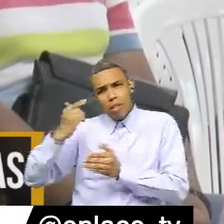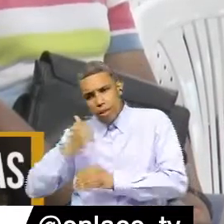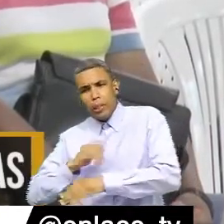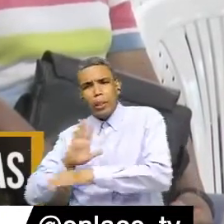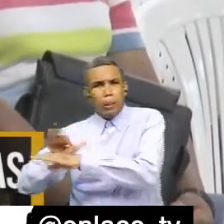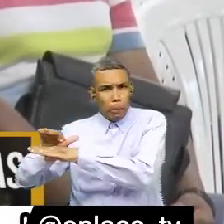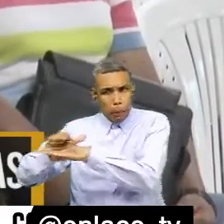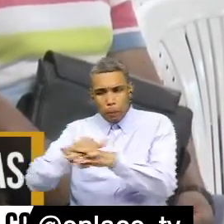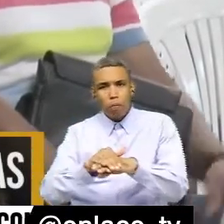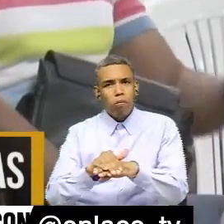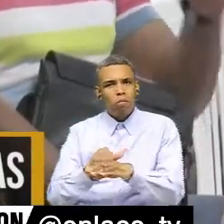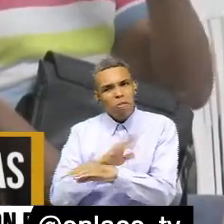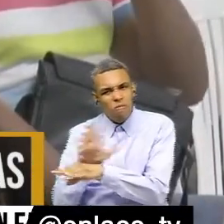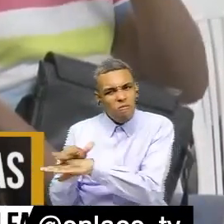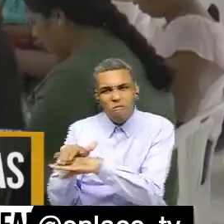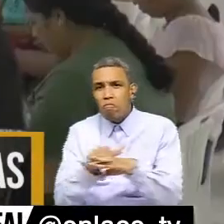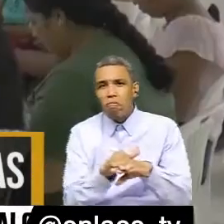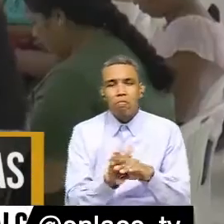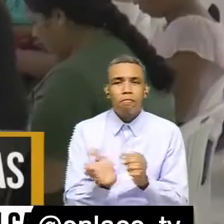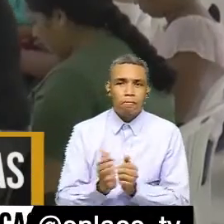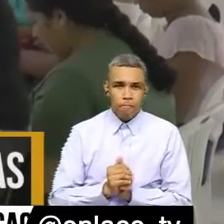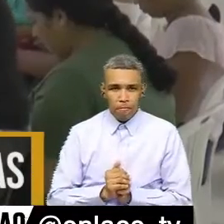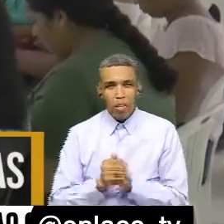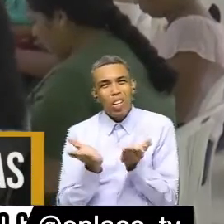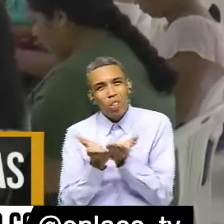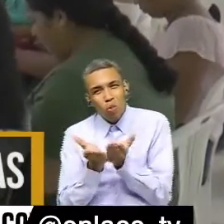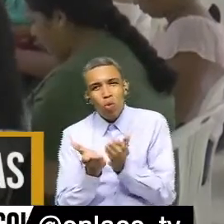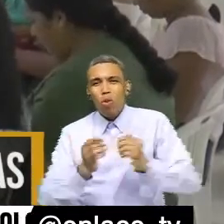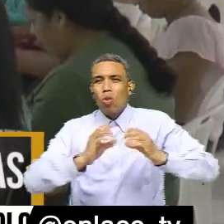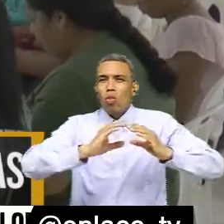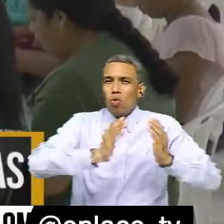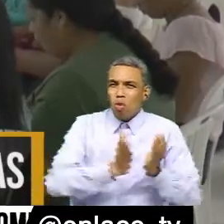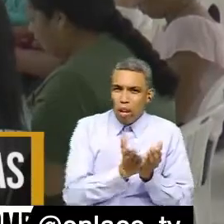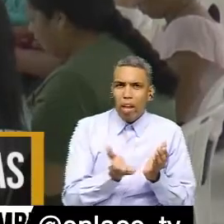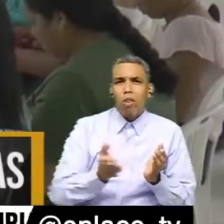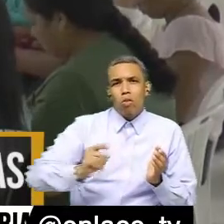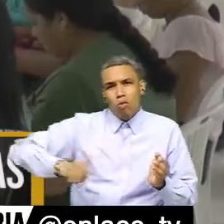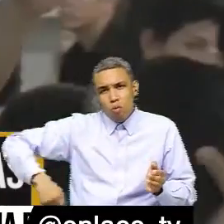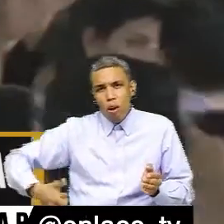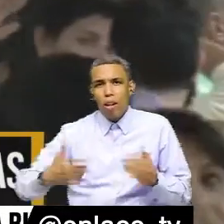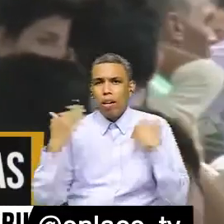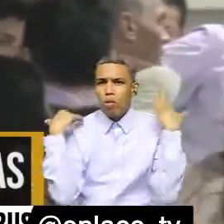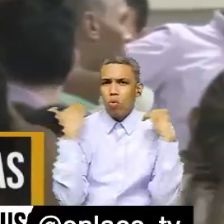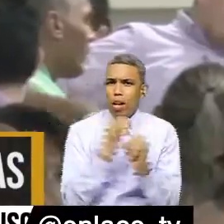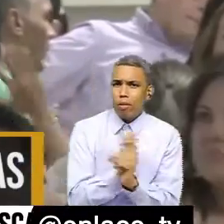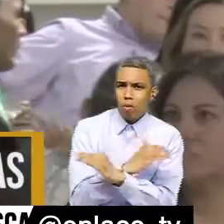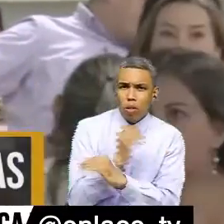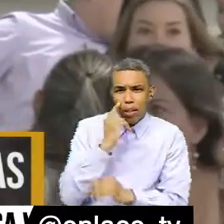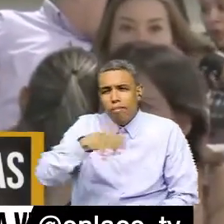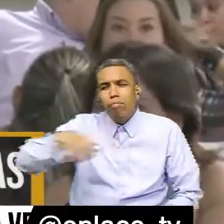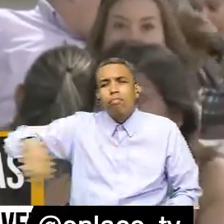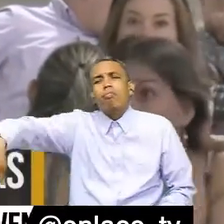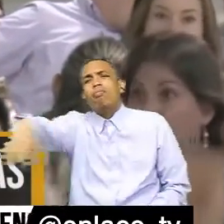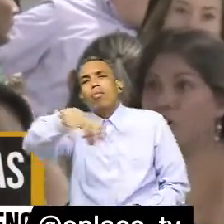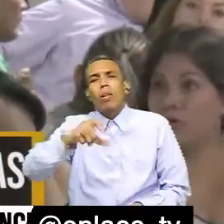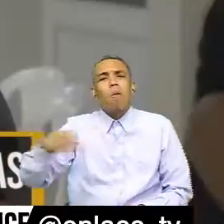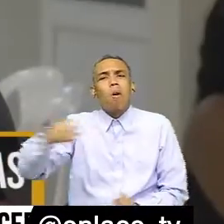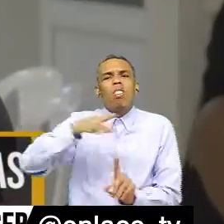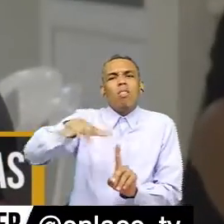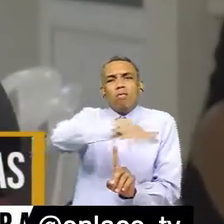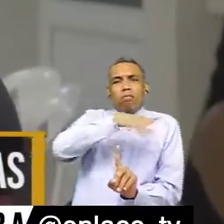buscó fortalecer la calidad educativa del municipio en las aulas de las escuelas urbanas y rurales con el objetivo de actualizar normas de seguridad y salud en el trabajo